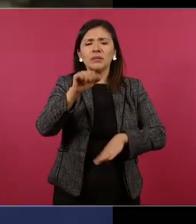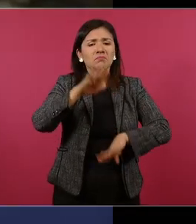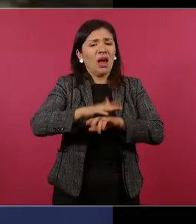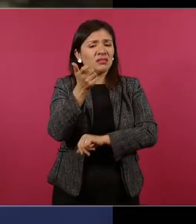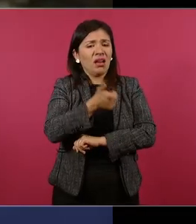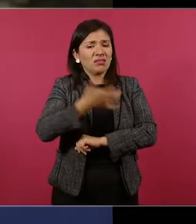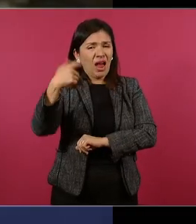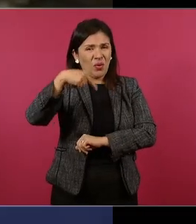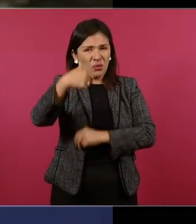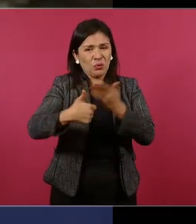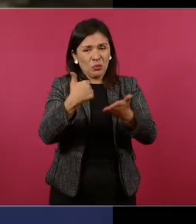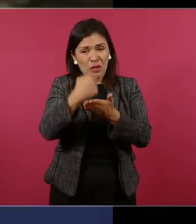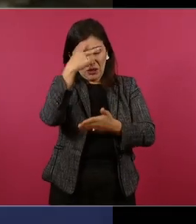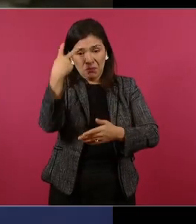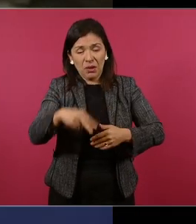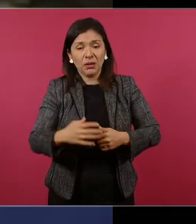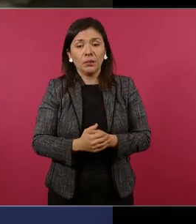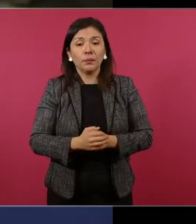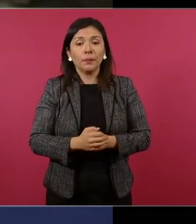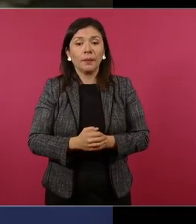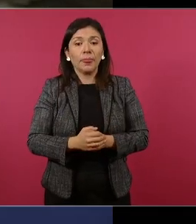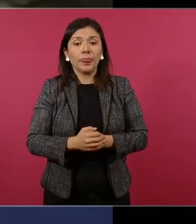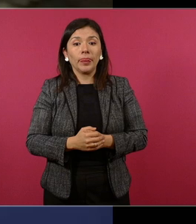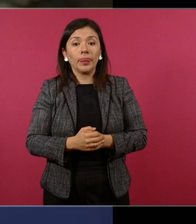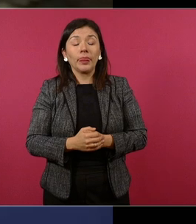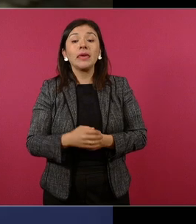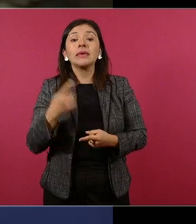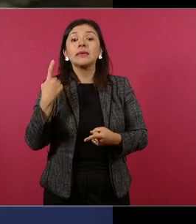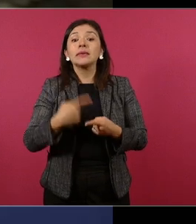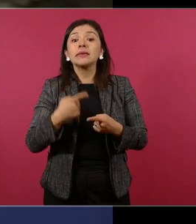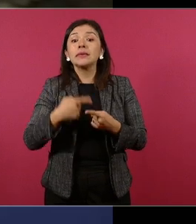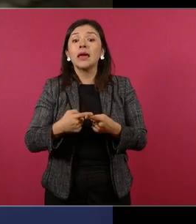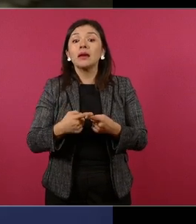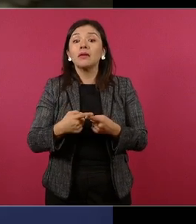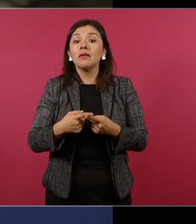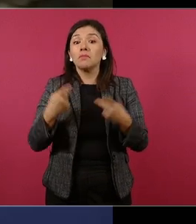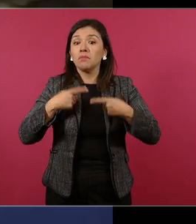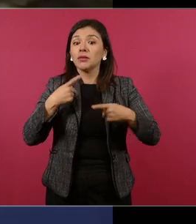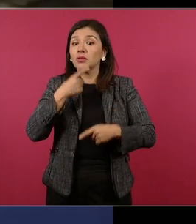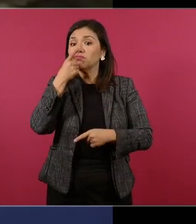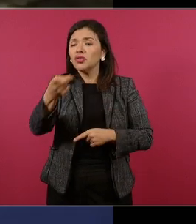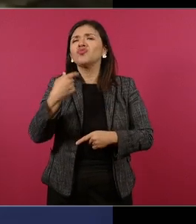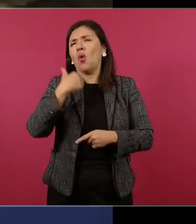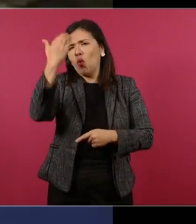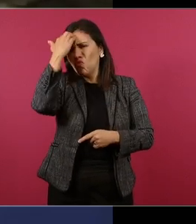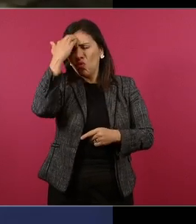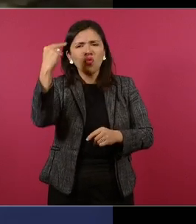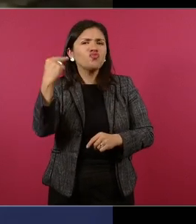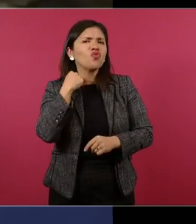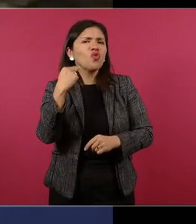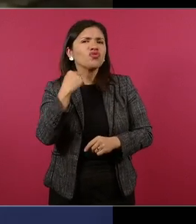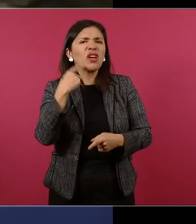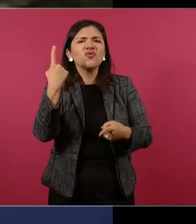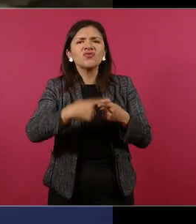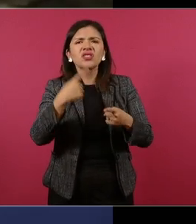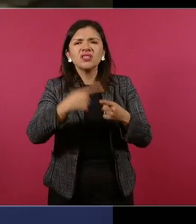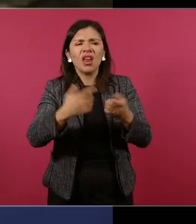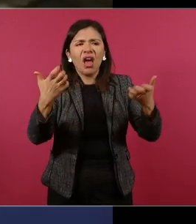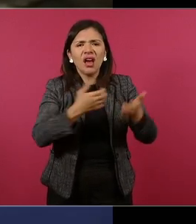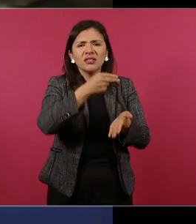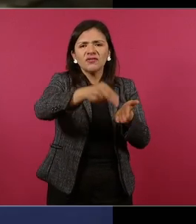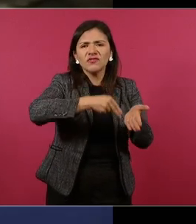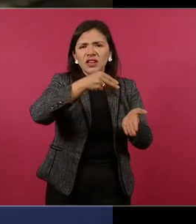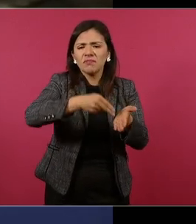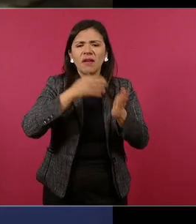la Ciudad de México y que esta fuente conocía al notario y sabía exactamente quién había sido